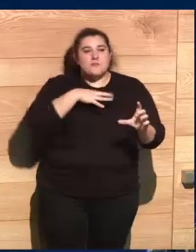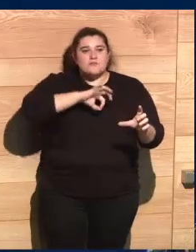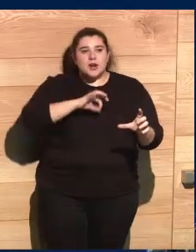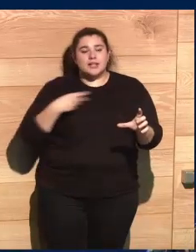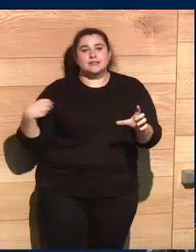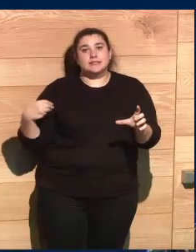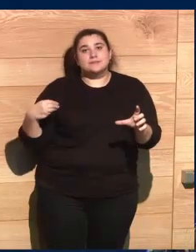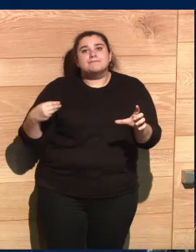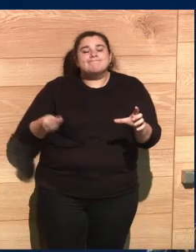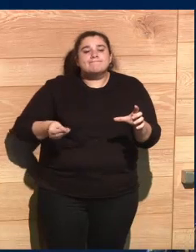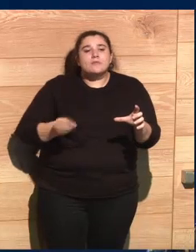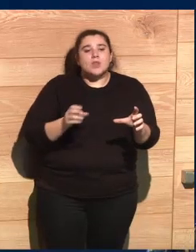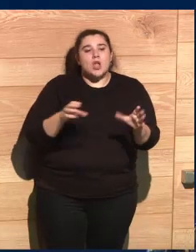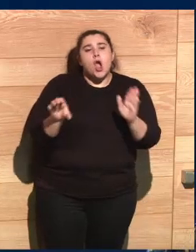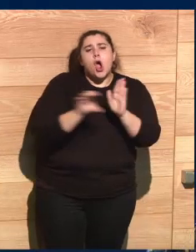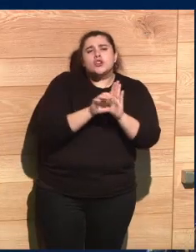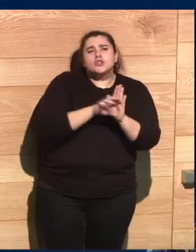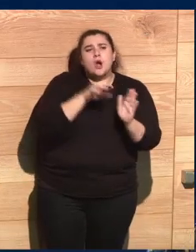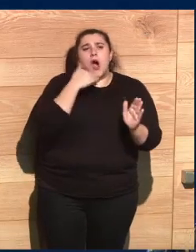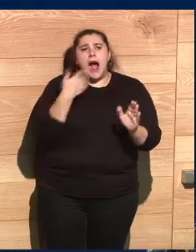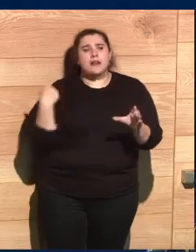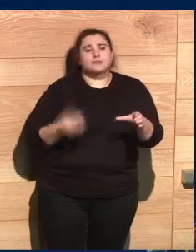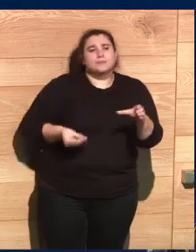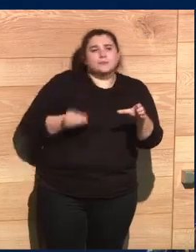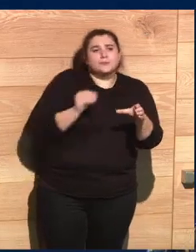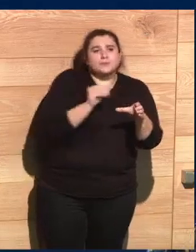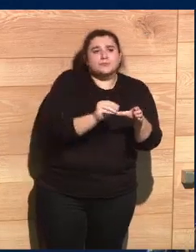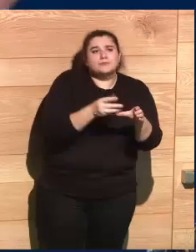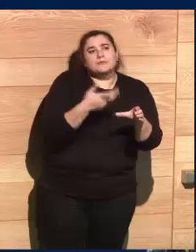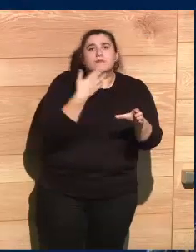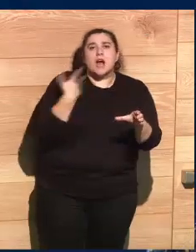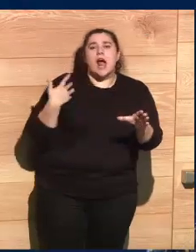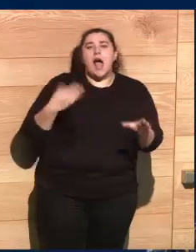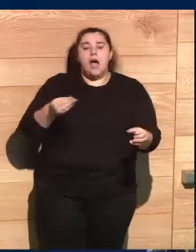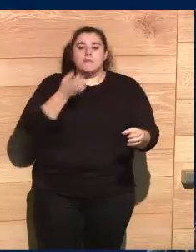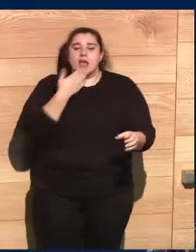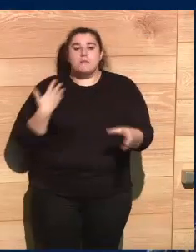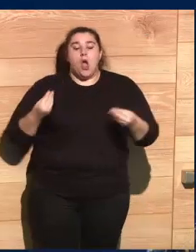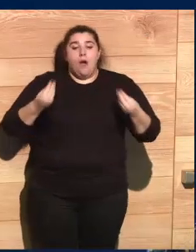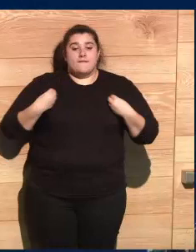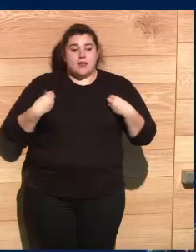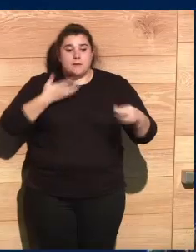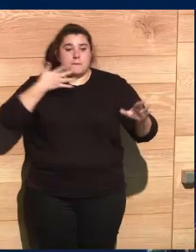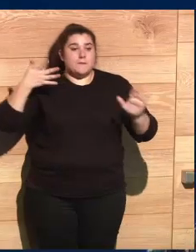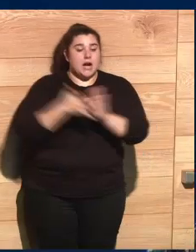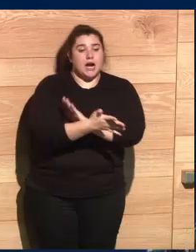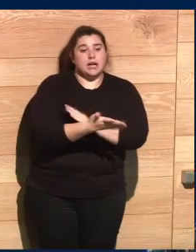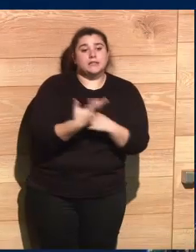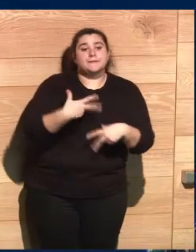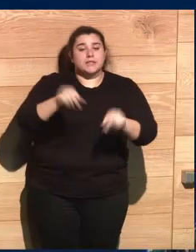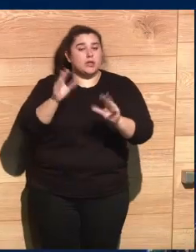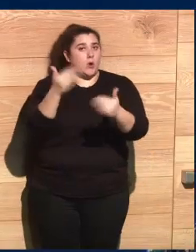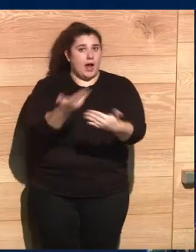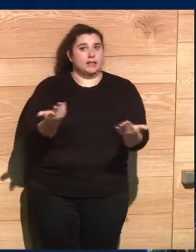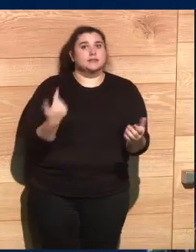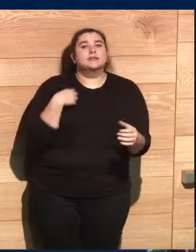meter una parte, un código, una pequeña secuencia de código que te daba vidas infinitas o todo lo demás. Y ese es el momento en el que yo dije... aquí